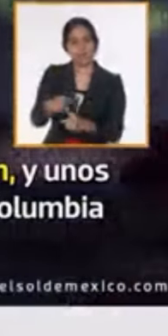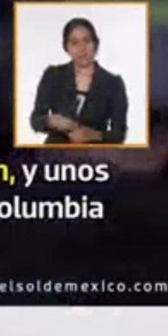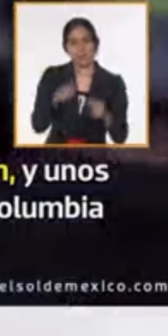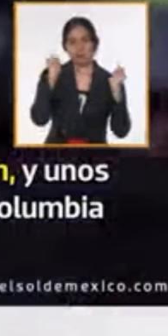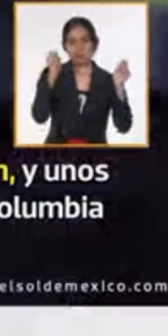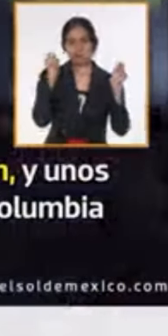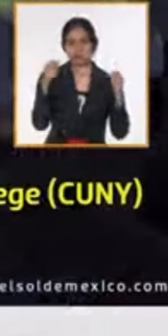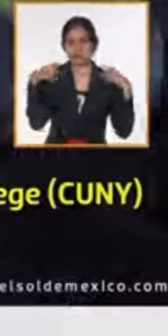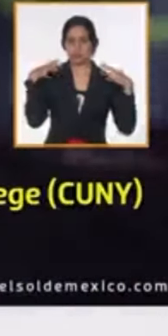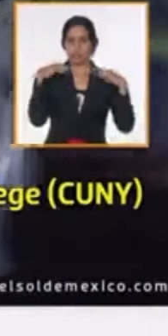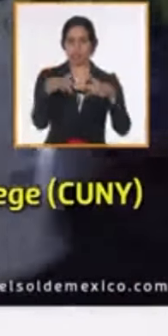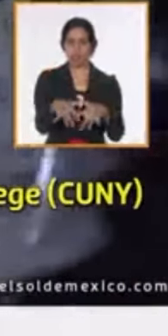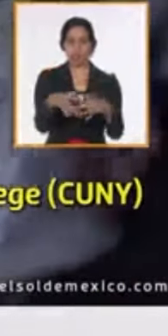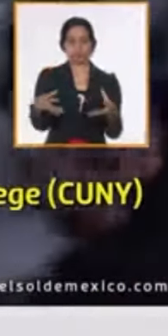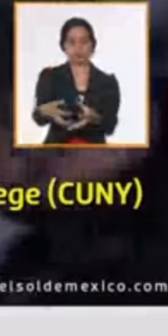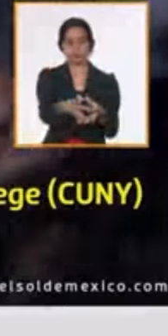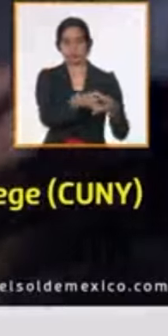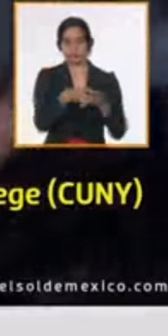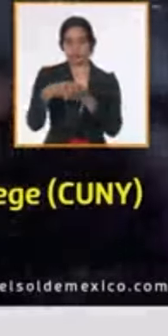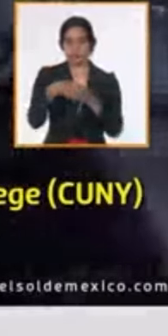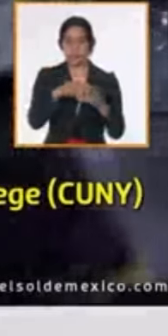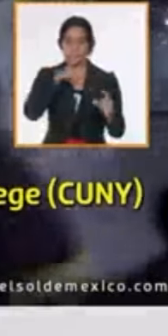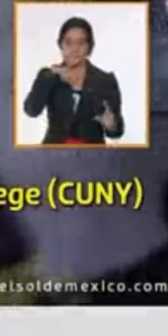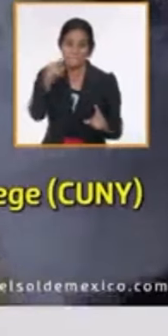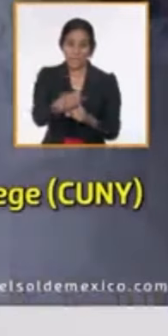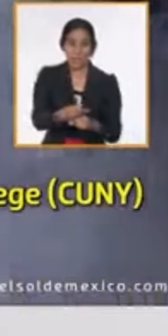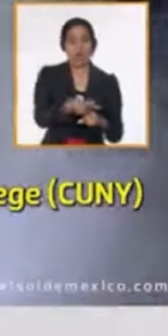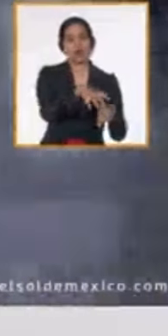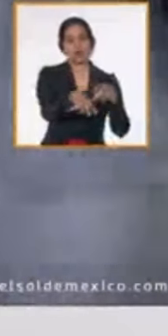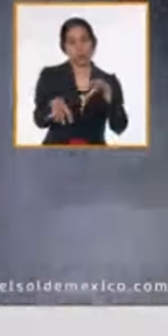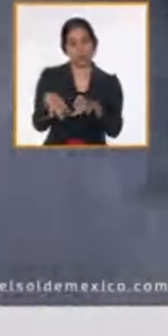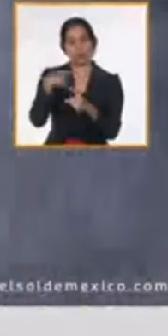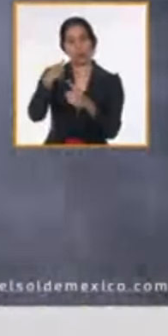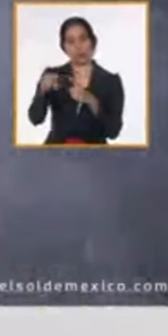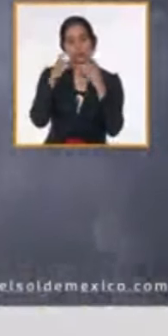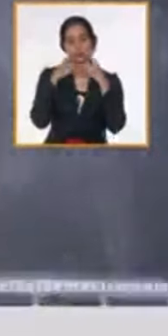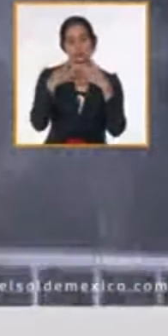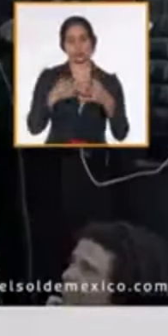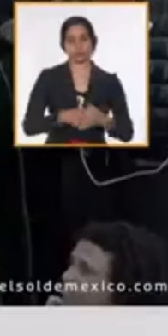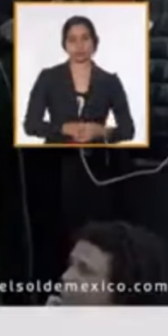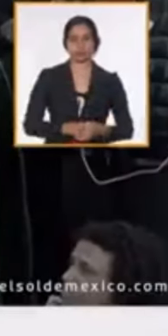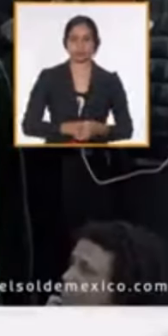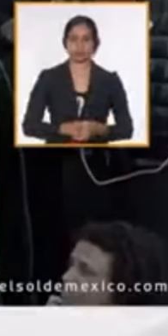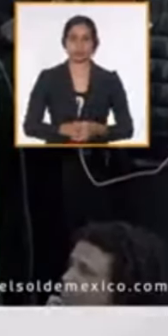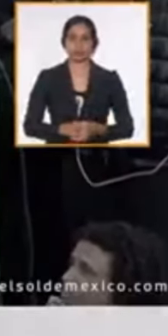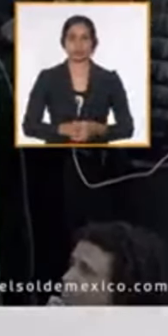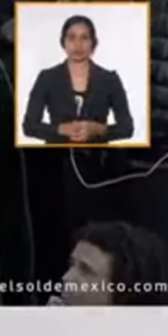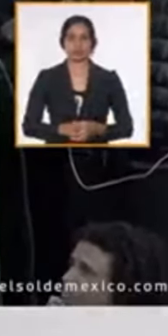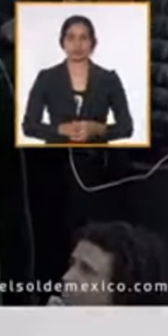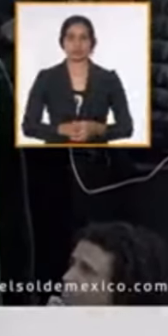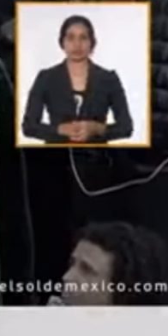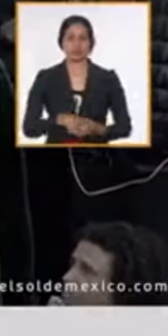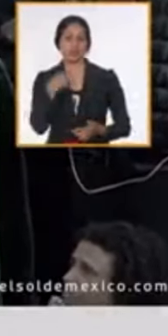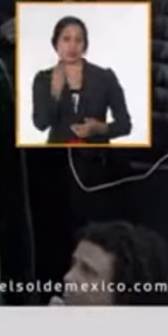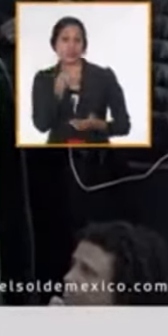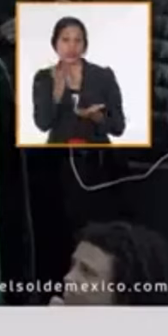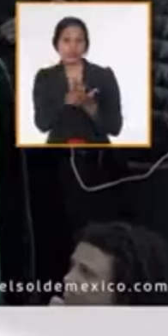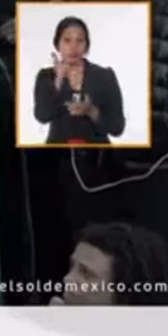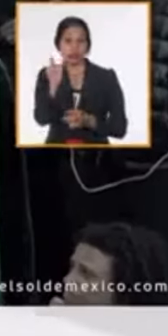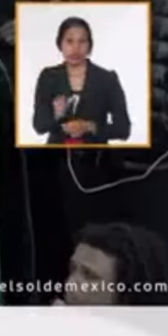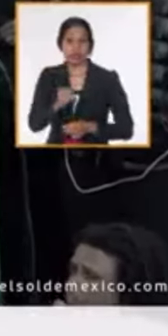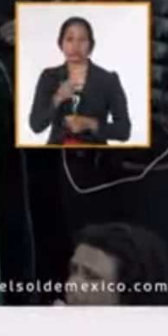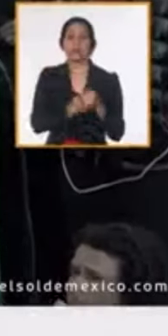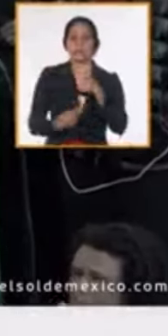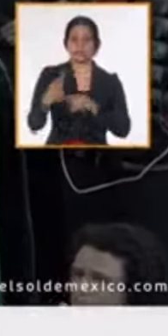fueron aprehendidos en Columbia, así como también en el neoyorquino City College. Nuestros estudiantes mantuvieron sus